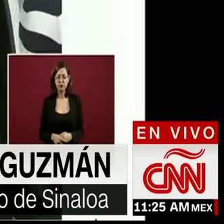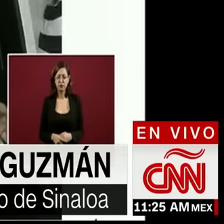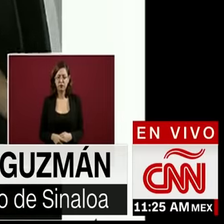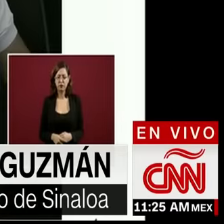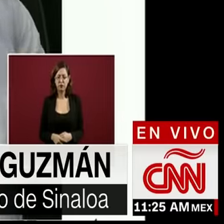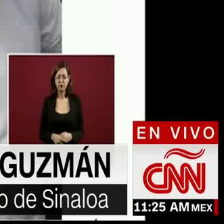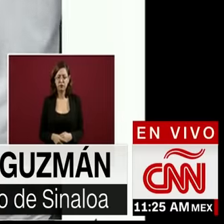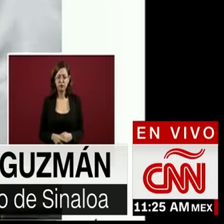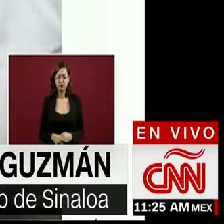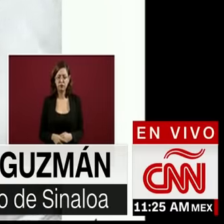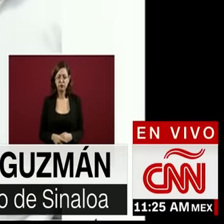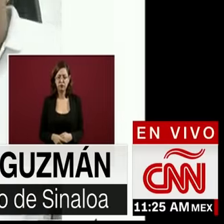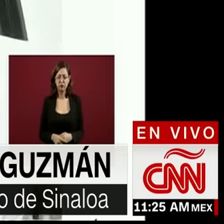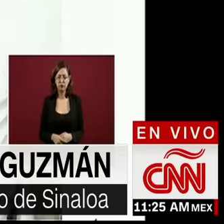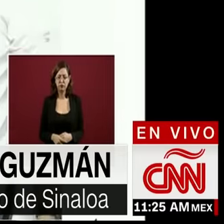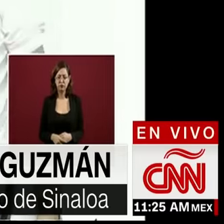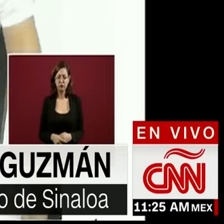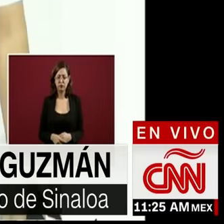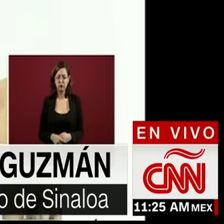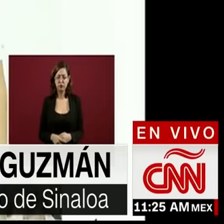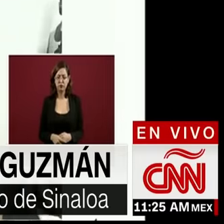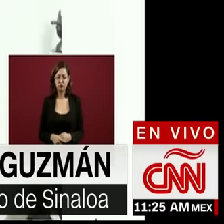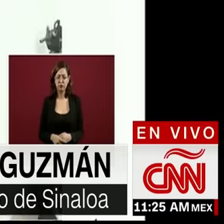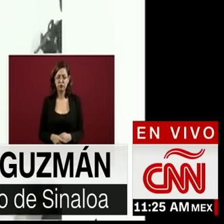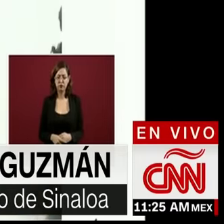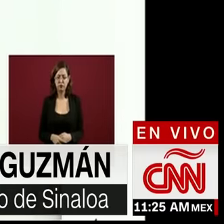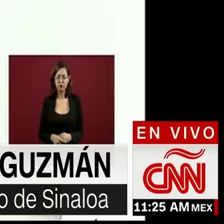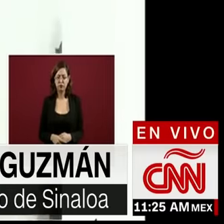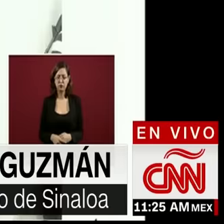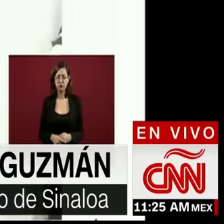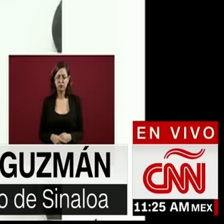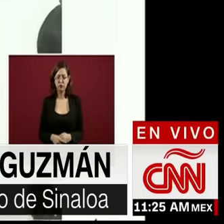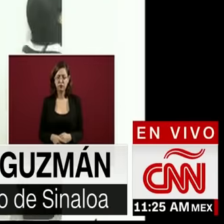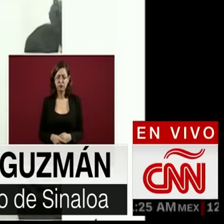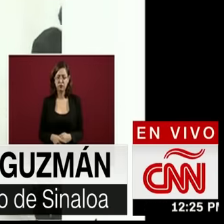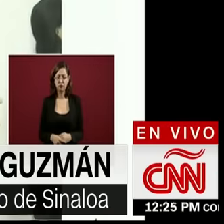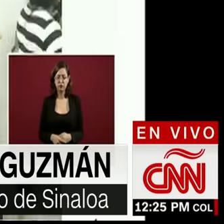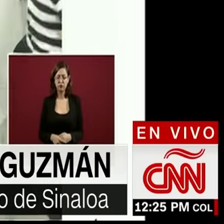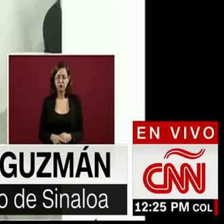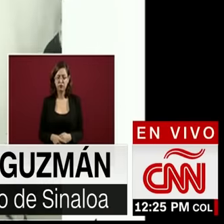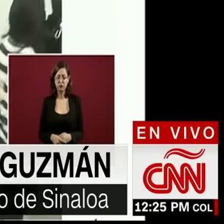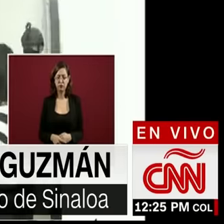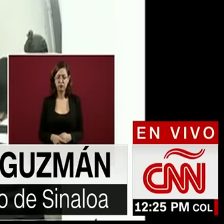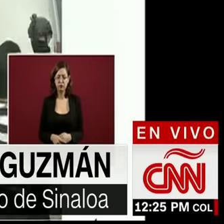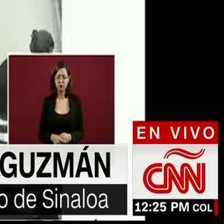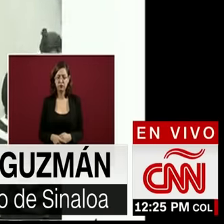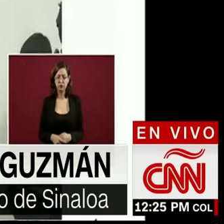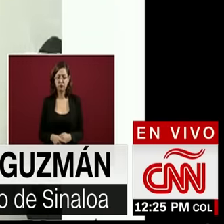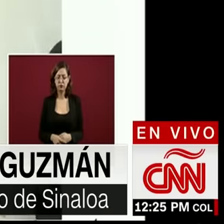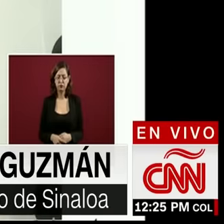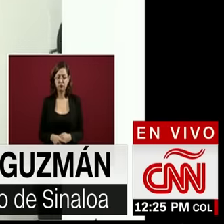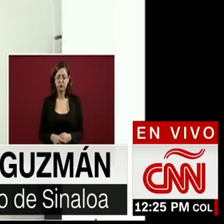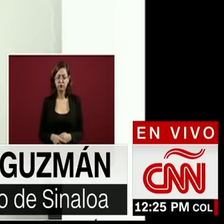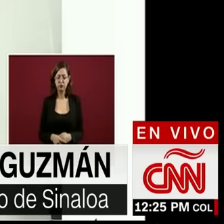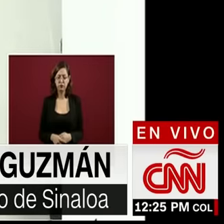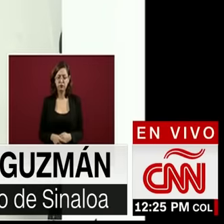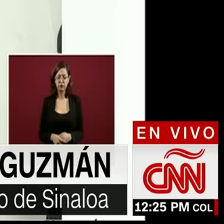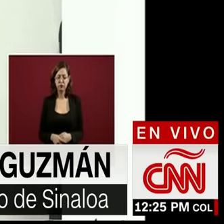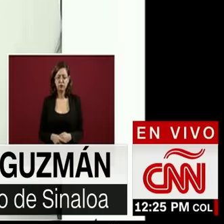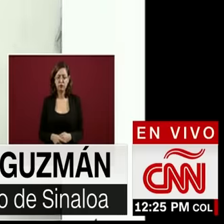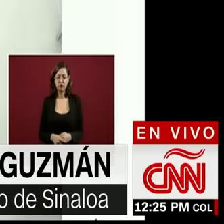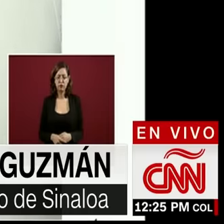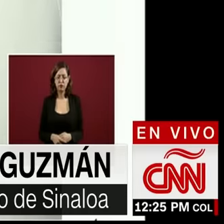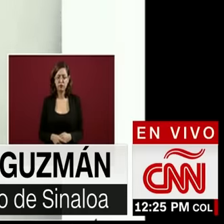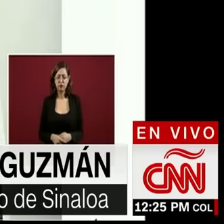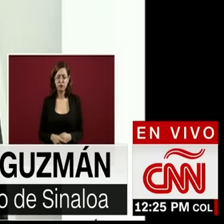Sinaloa, según varios miembros del Departamento de Tesoro de Estados Unidos. Aproximadamente, según los fiscales, entre el año 2008 al